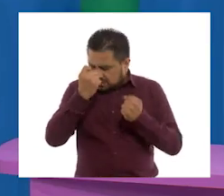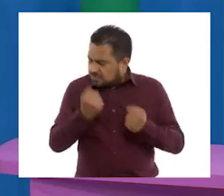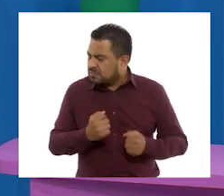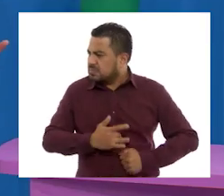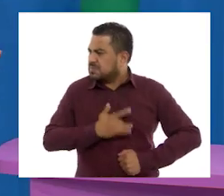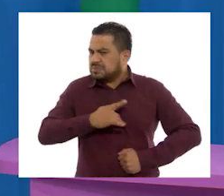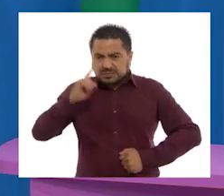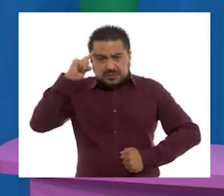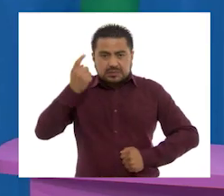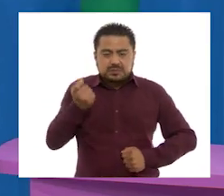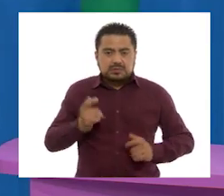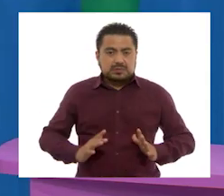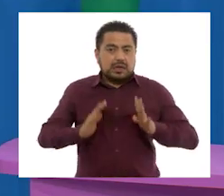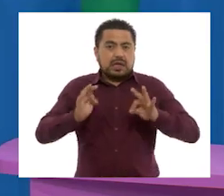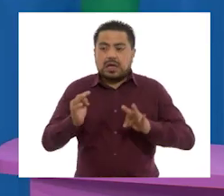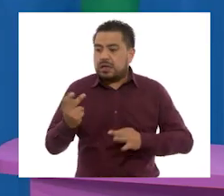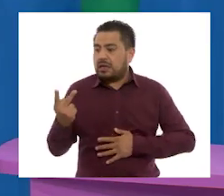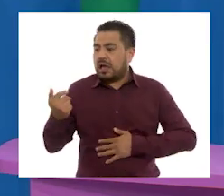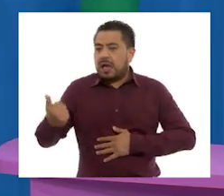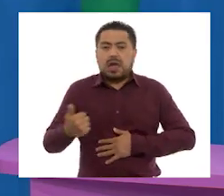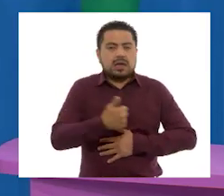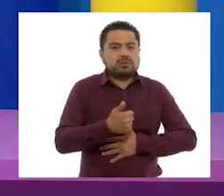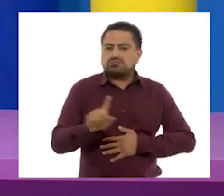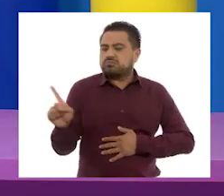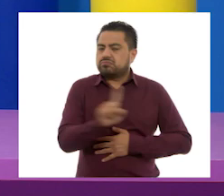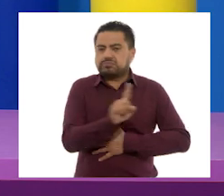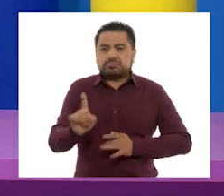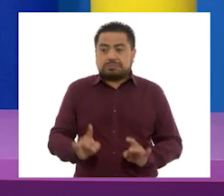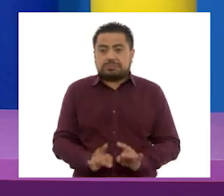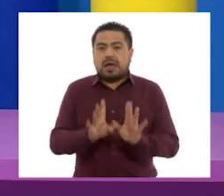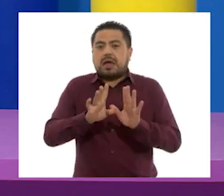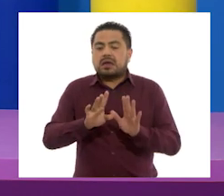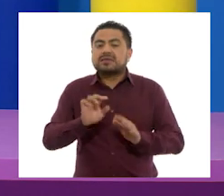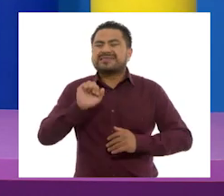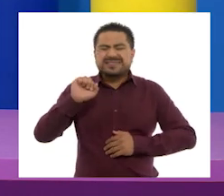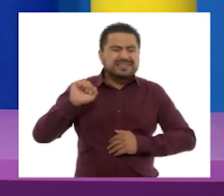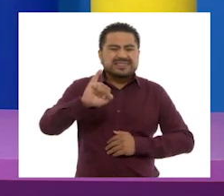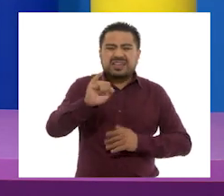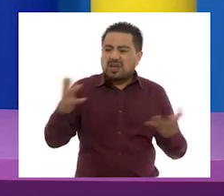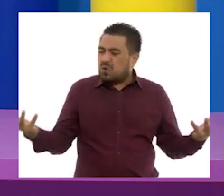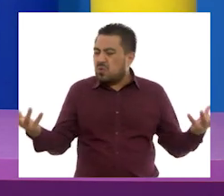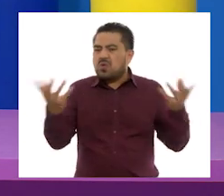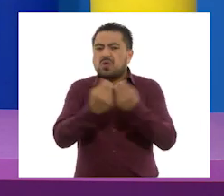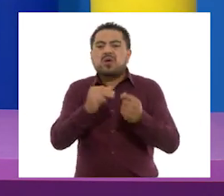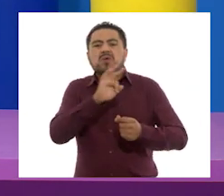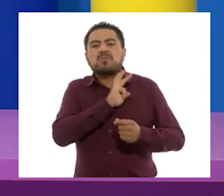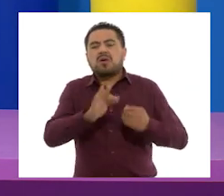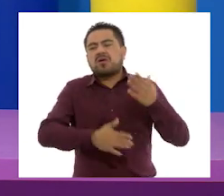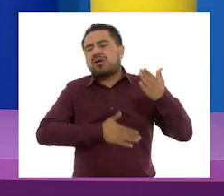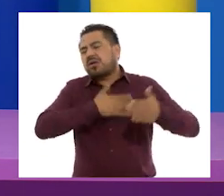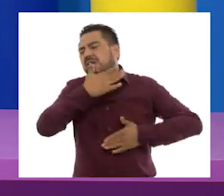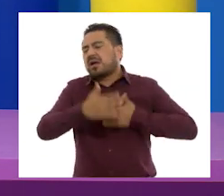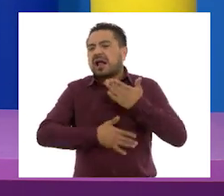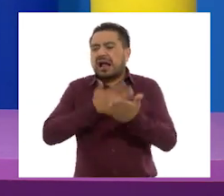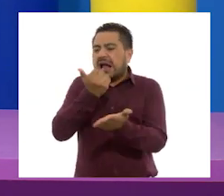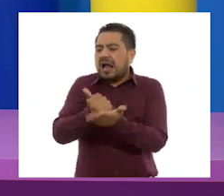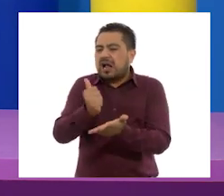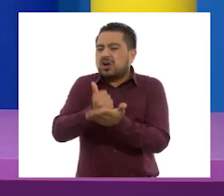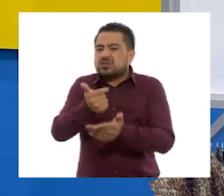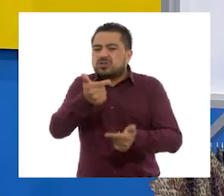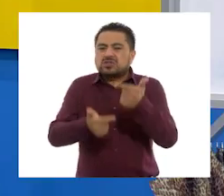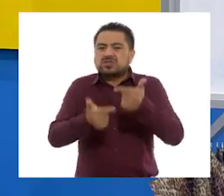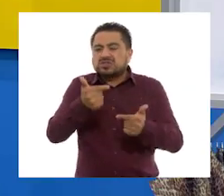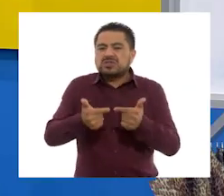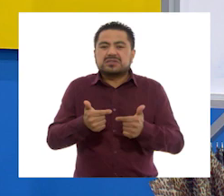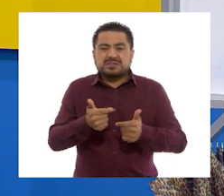no nace por ella, sino por las circunstancias. Sí, y entonces juntas van a poder disfrutar de ese arroz con leche.